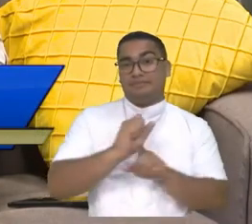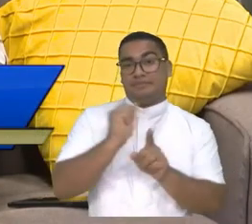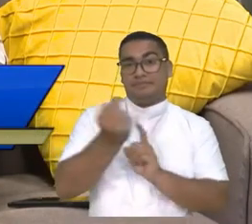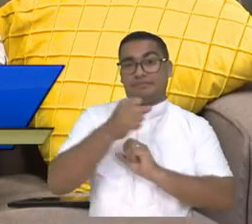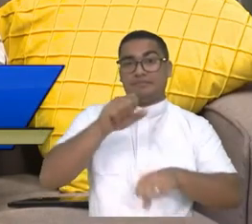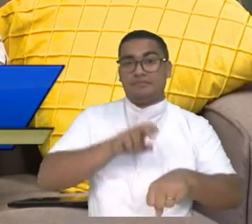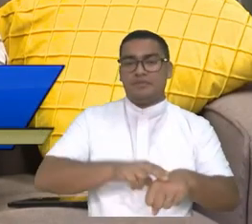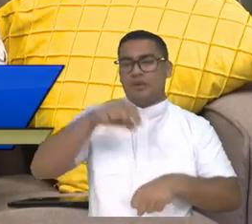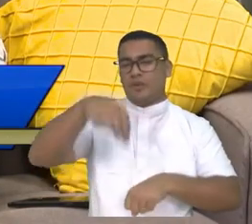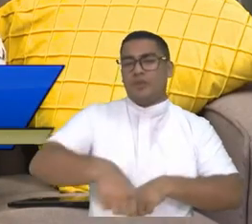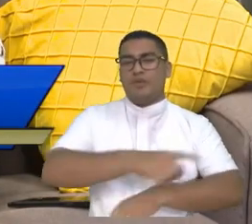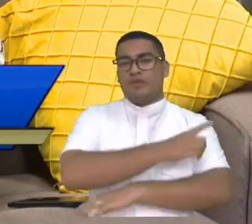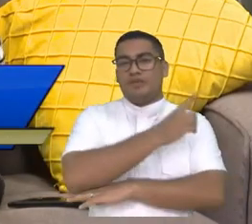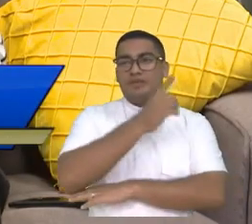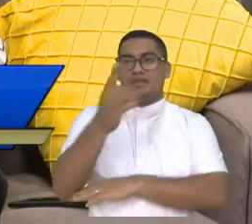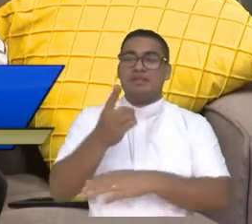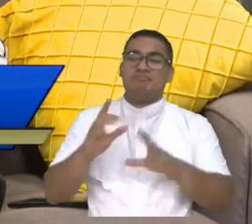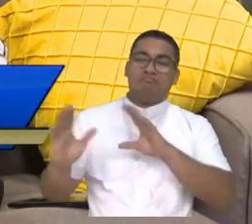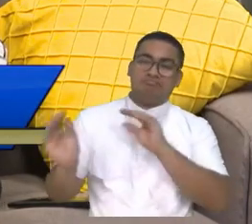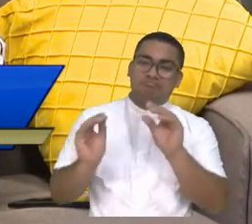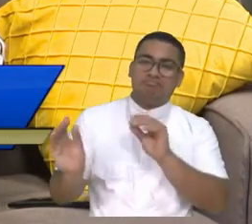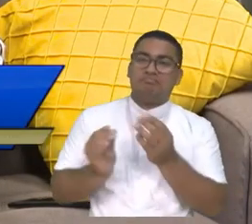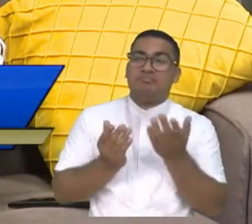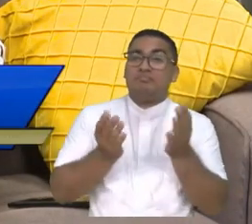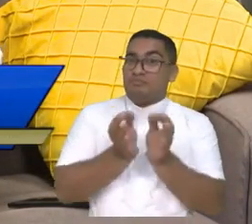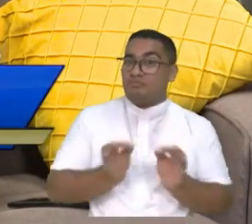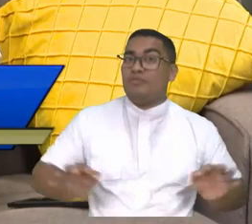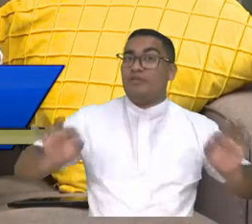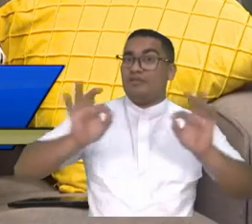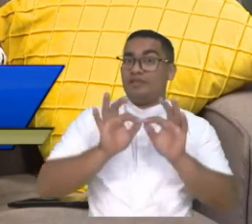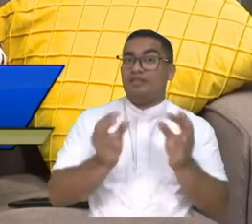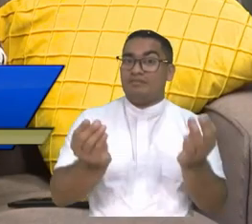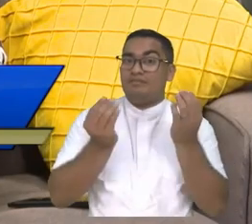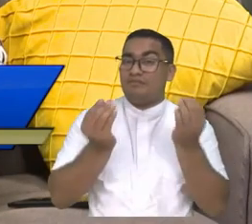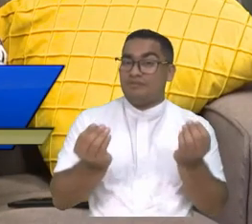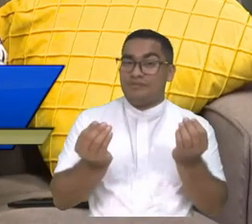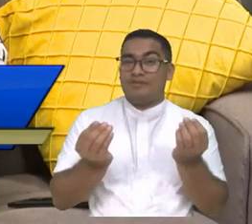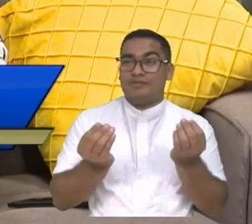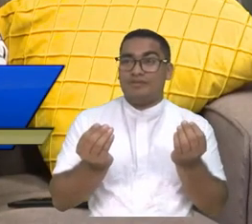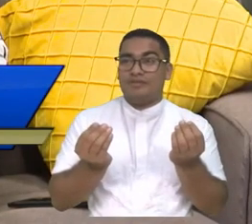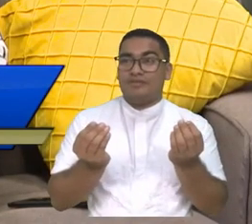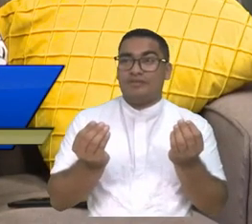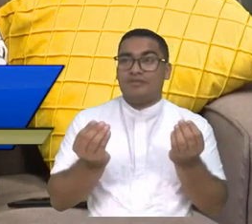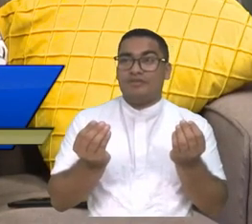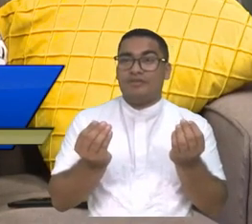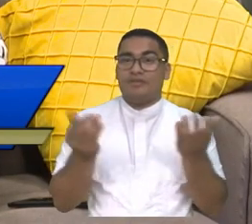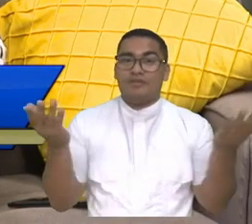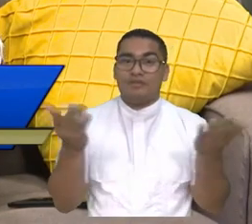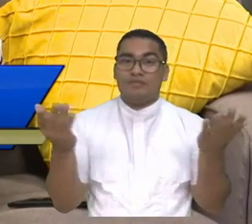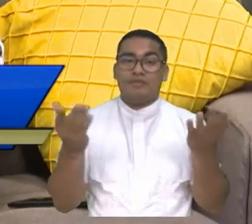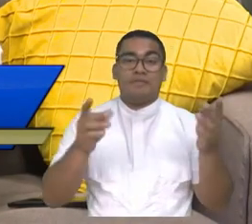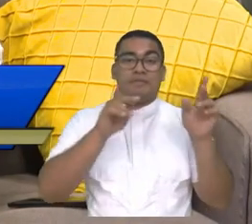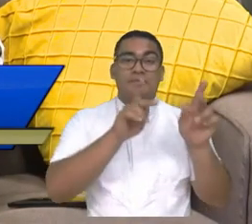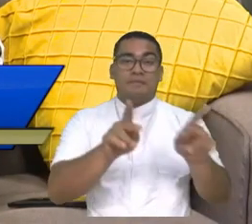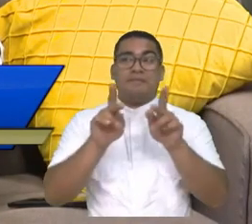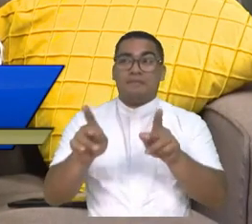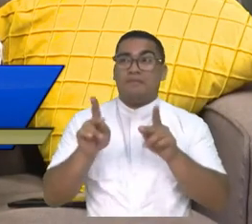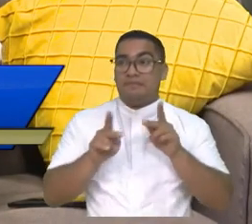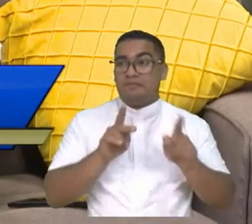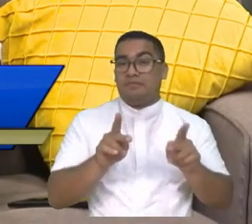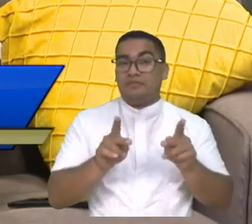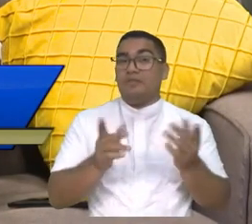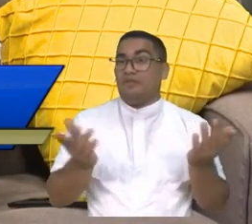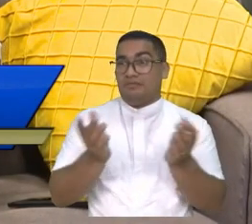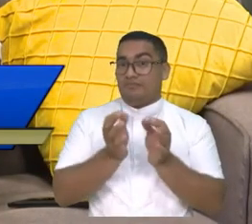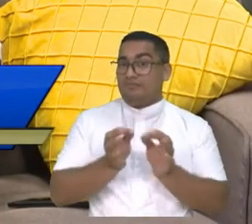Parlamento. Hoy precisamente una conversación muy importante sobre esas personas y hoy una persona